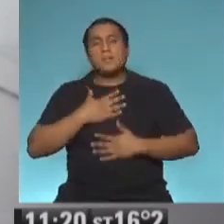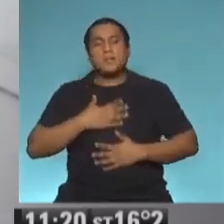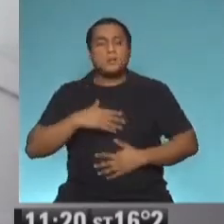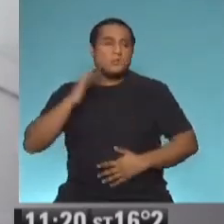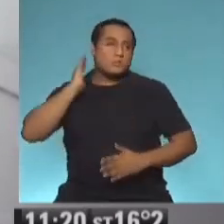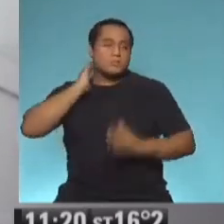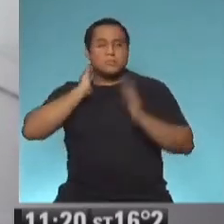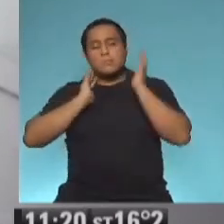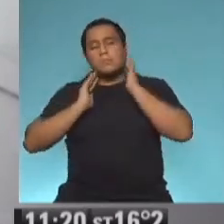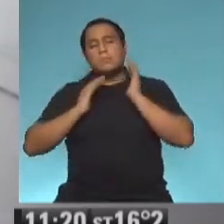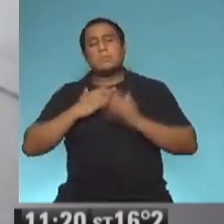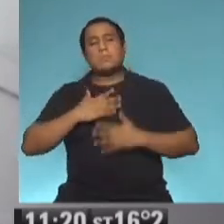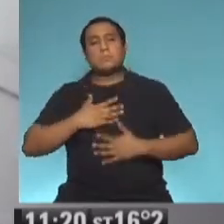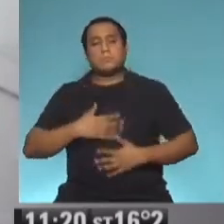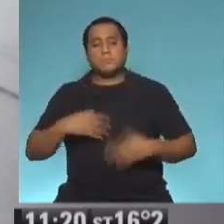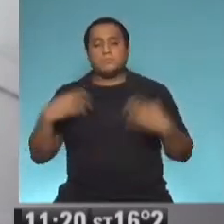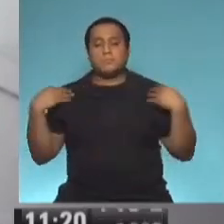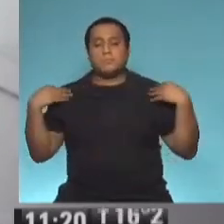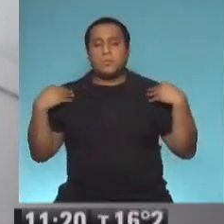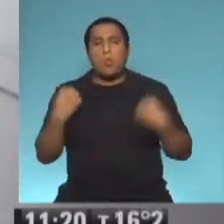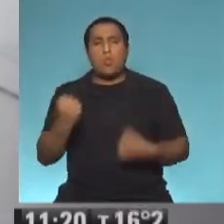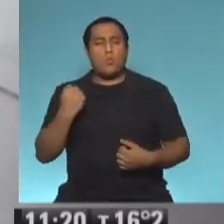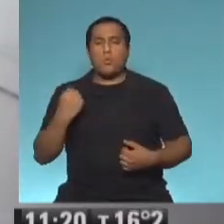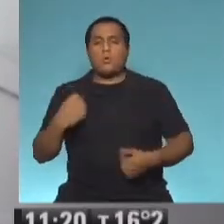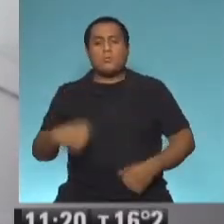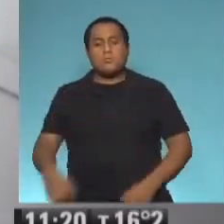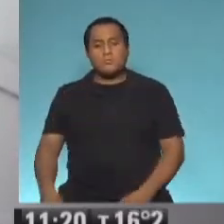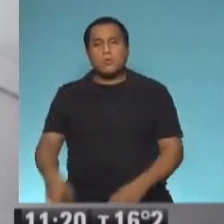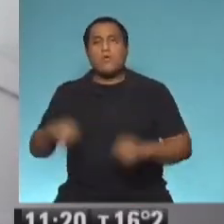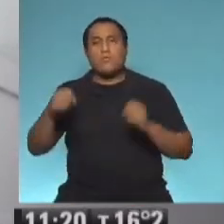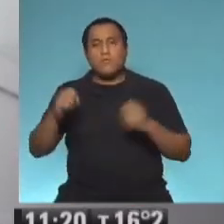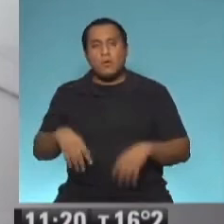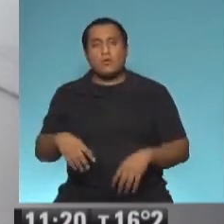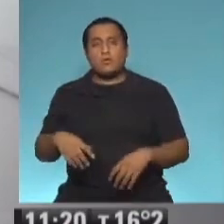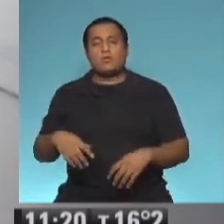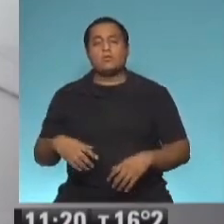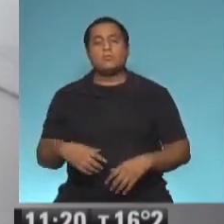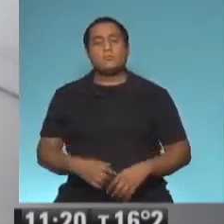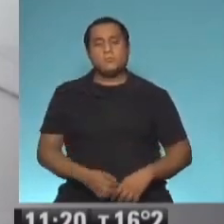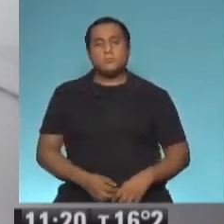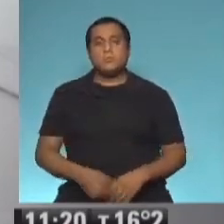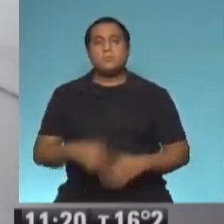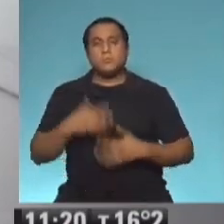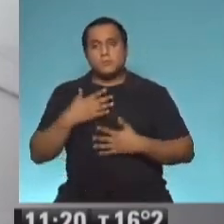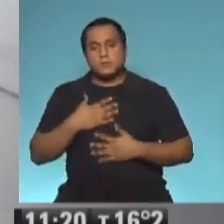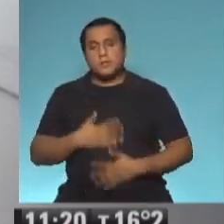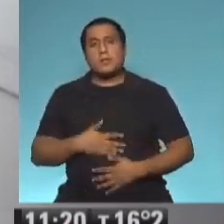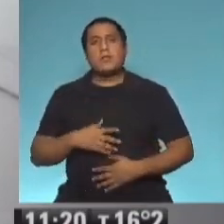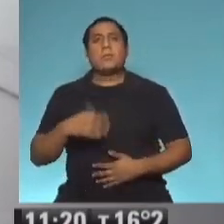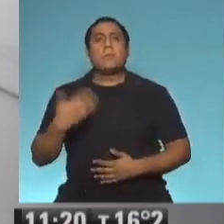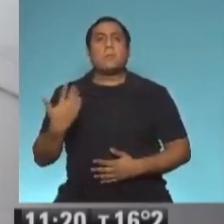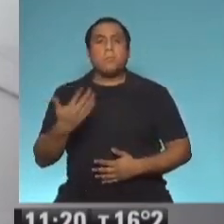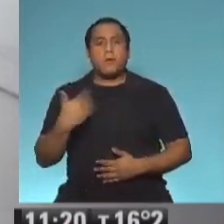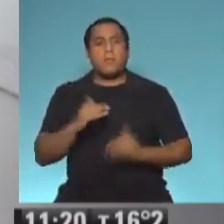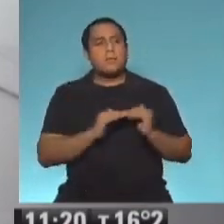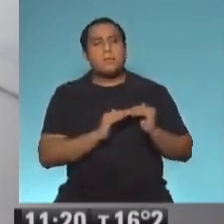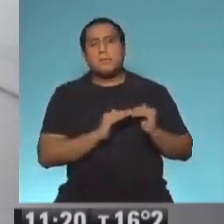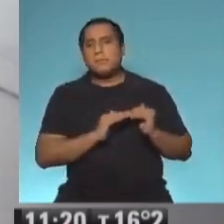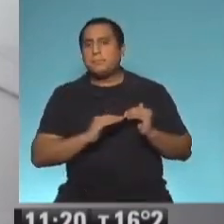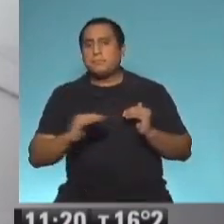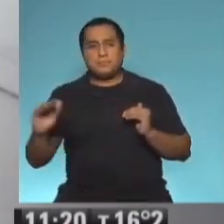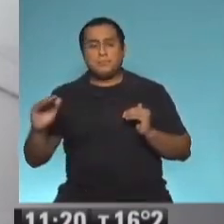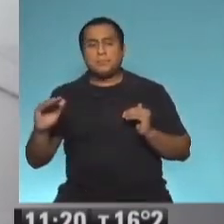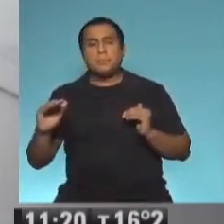los hombros y que a la vez de relajar las tensiones innecesarias, podés mantener esa línea